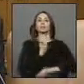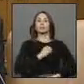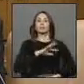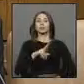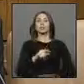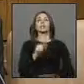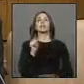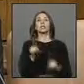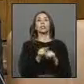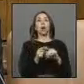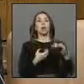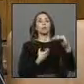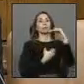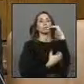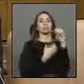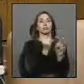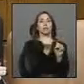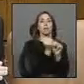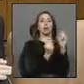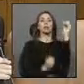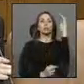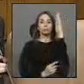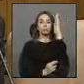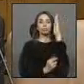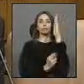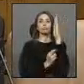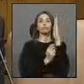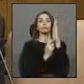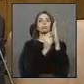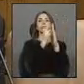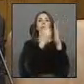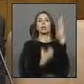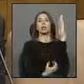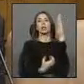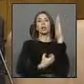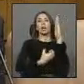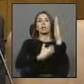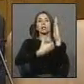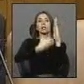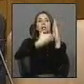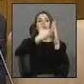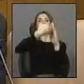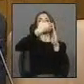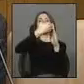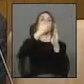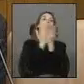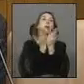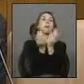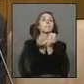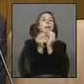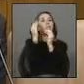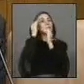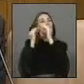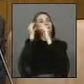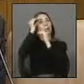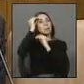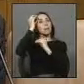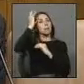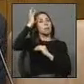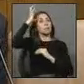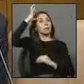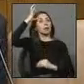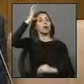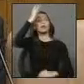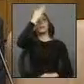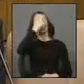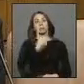carrera, que pudiera fortalecer los umbrales de perfeccionamiento y expectativa de los fiscales de que van